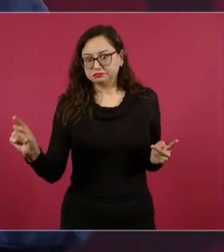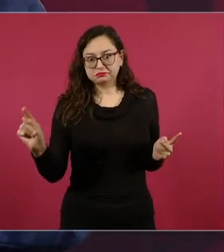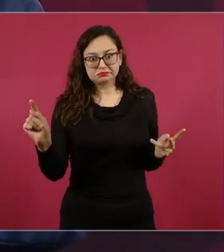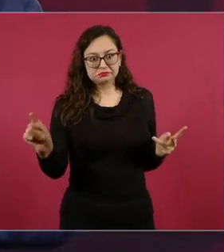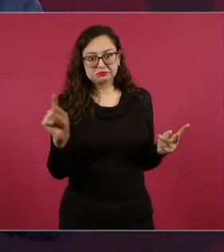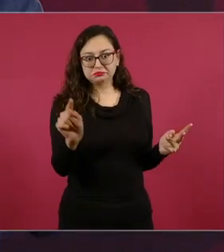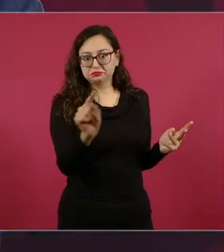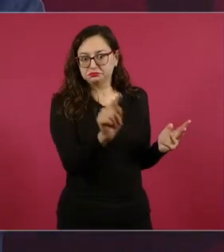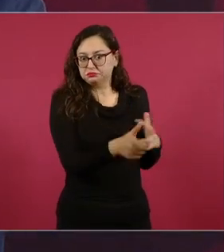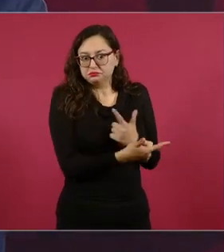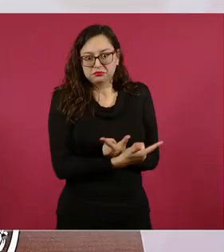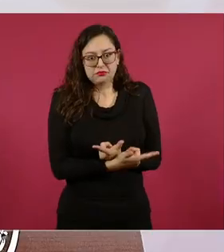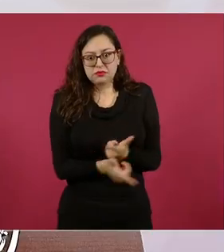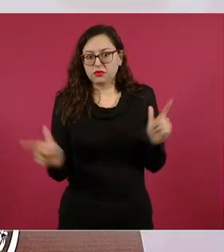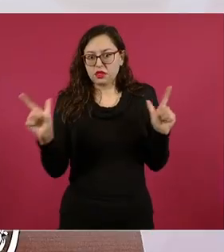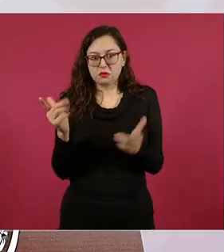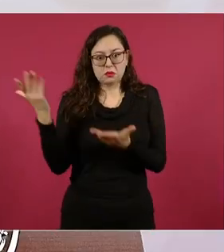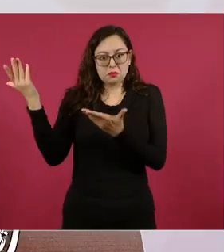la